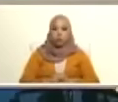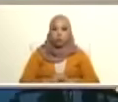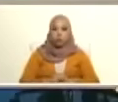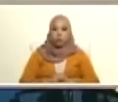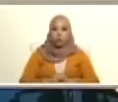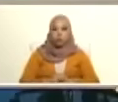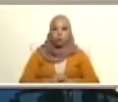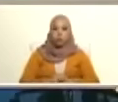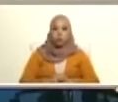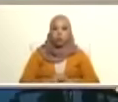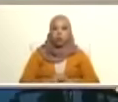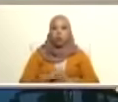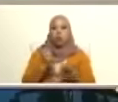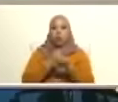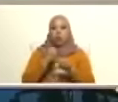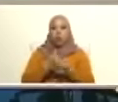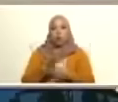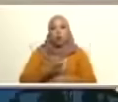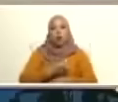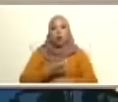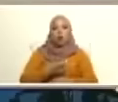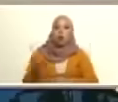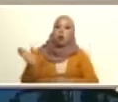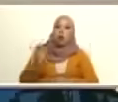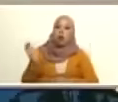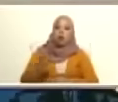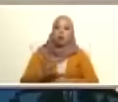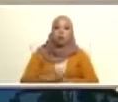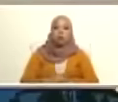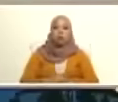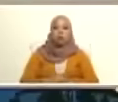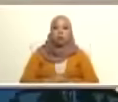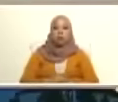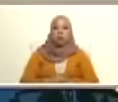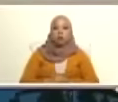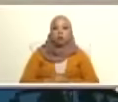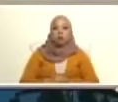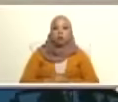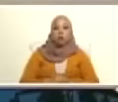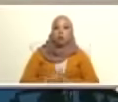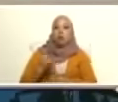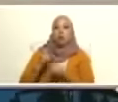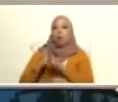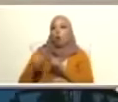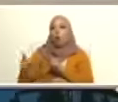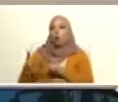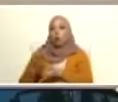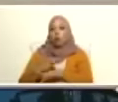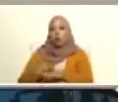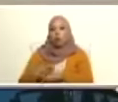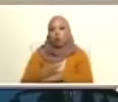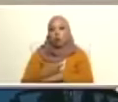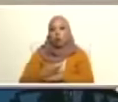Porque los que más chillaron fueron los alcaldes. Y uno que otro gobernador.